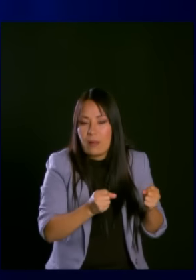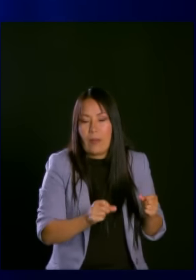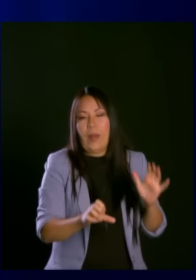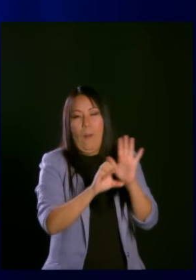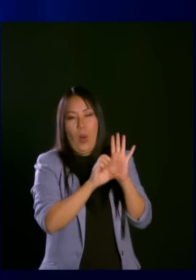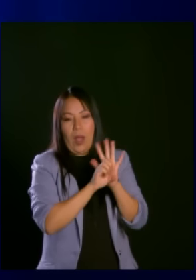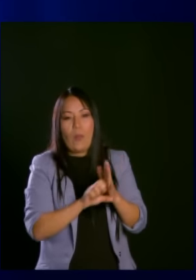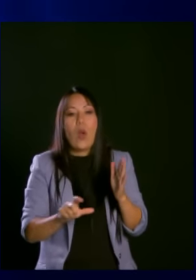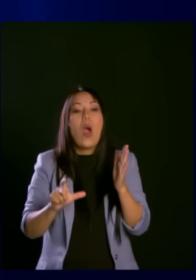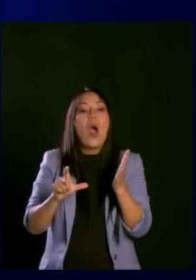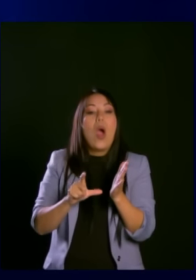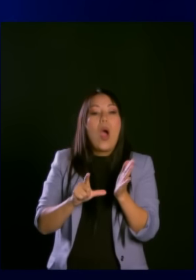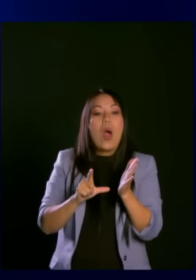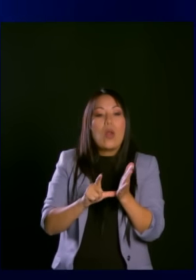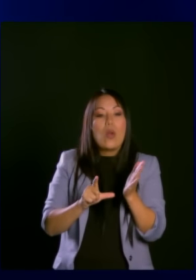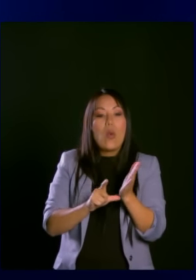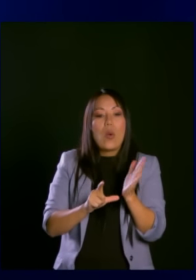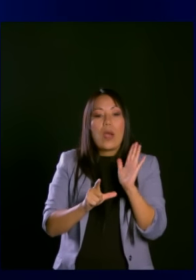queriendo edificar una torre,